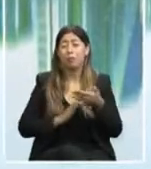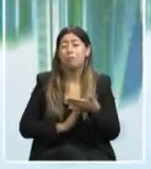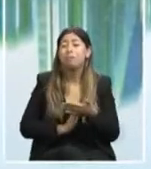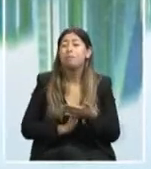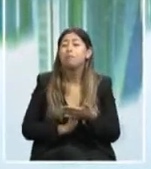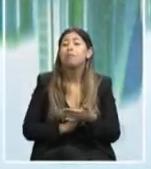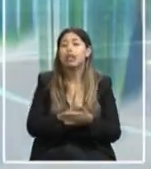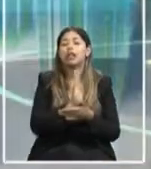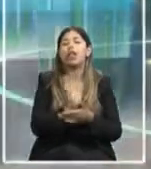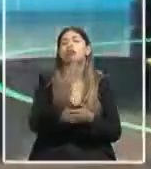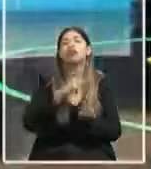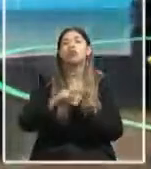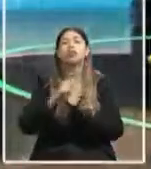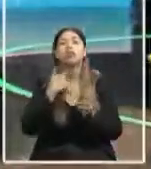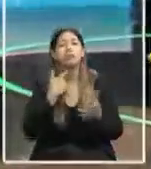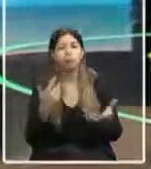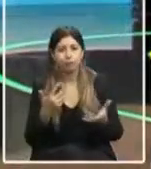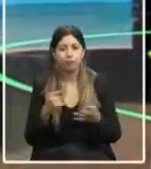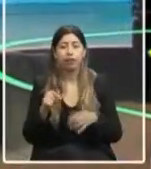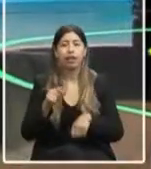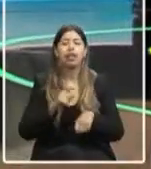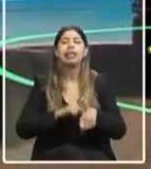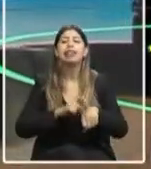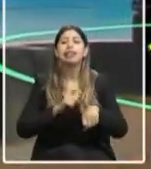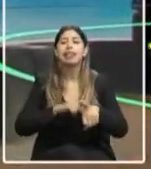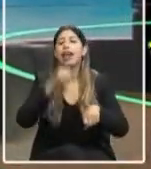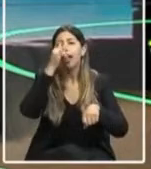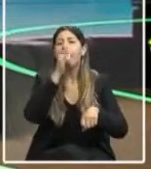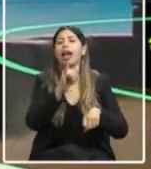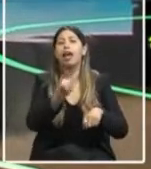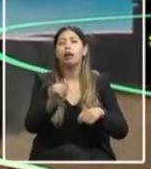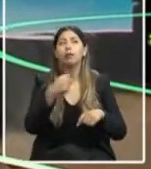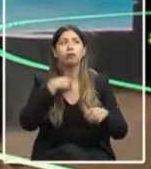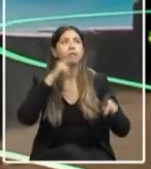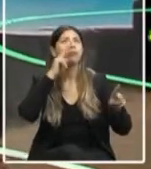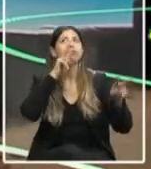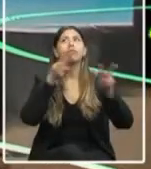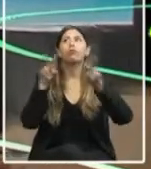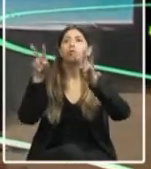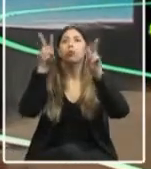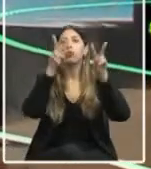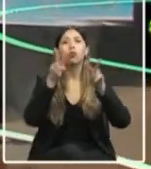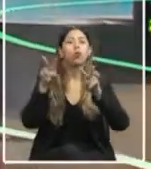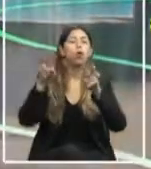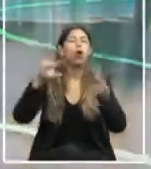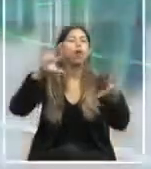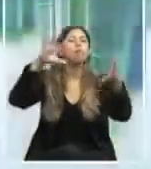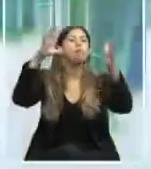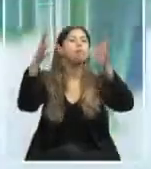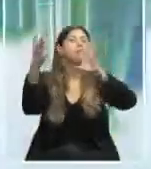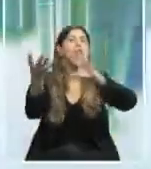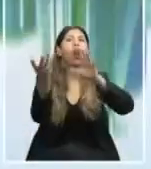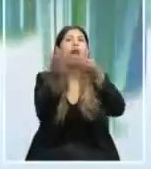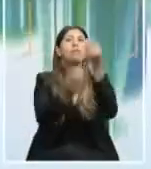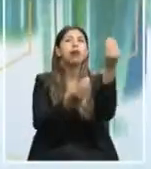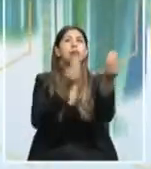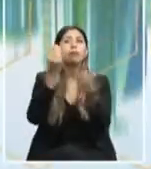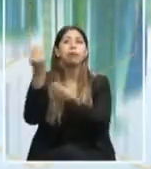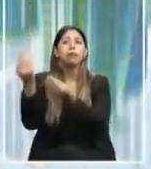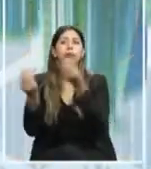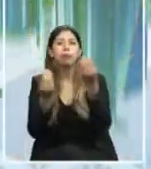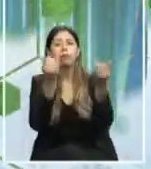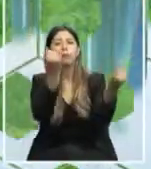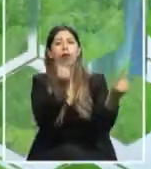lo que hicimos. Esto nos dio tiempo, tiempo para ver lo que pasaba en el mundo. Y ese tiempo nos permitió